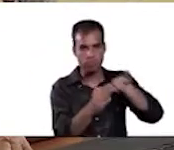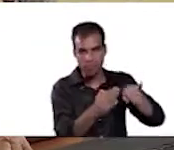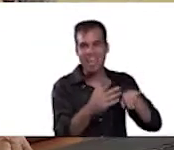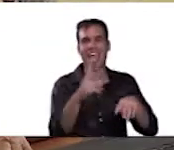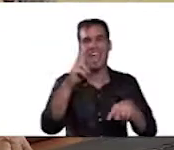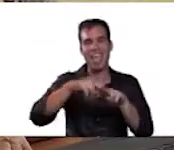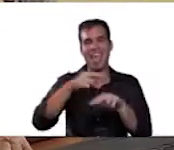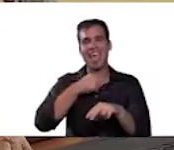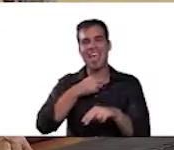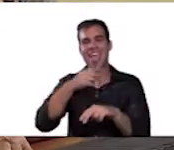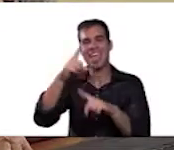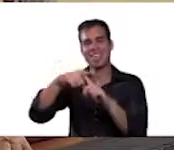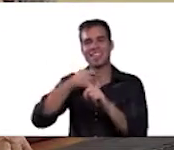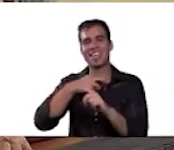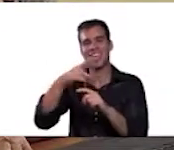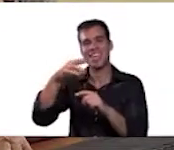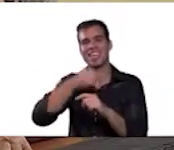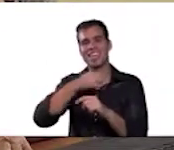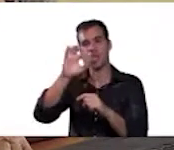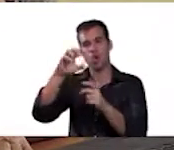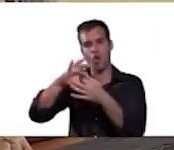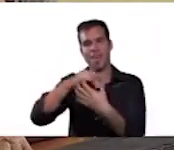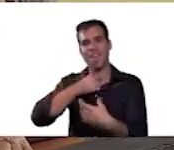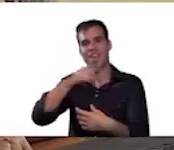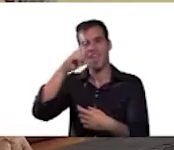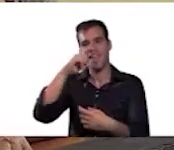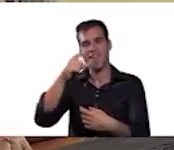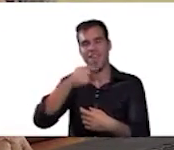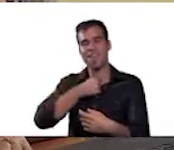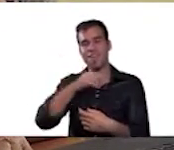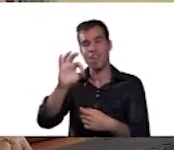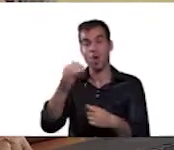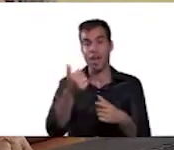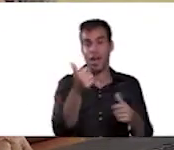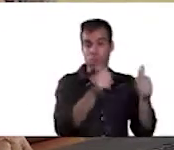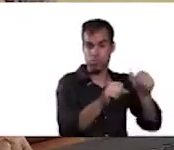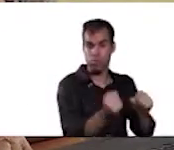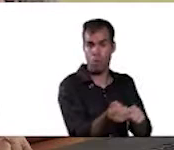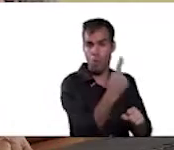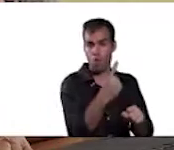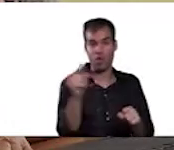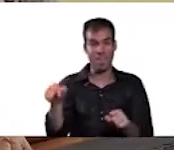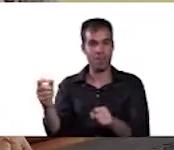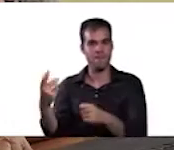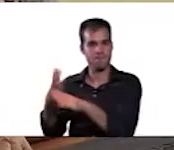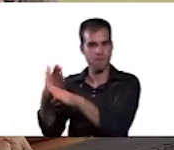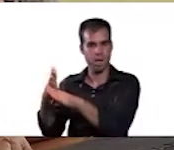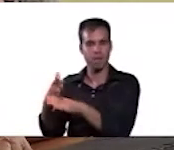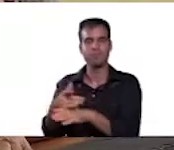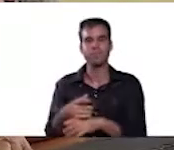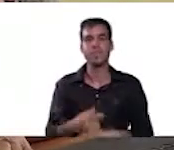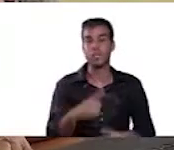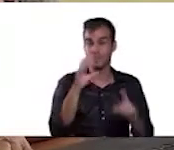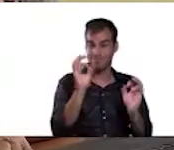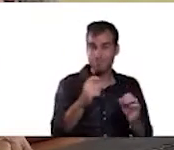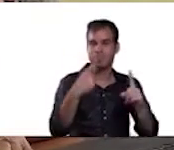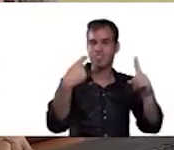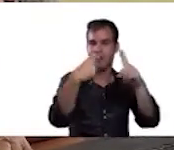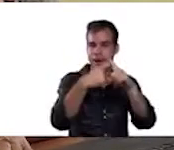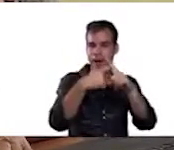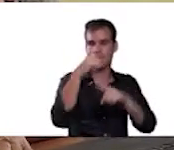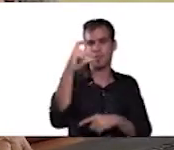de equilibrio no es más que la ley de acción de masas y se representa por Kc, una